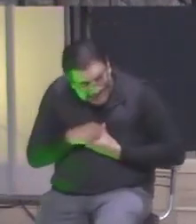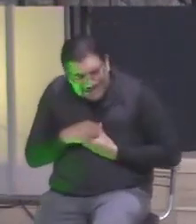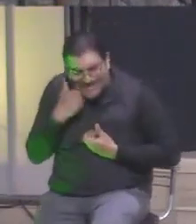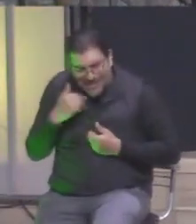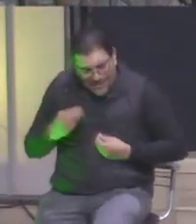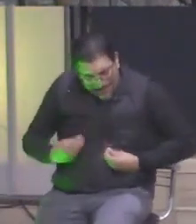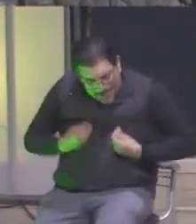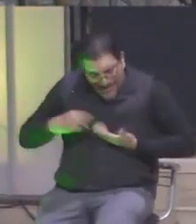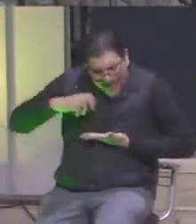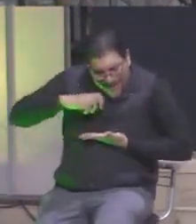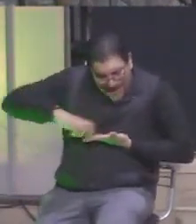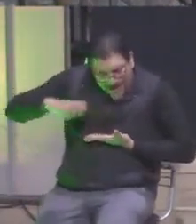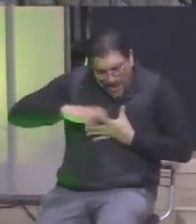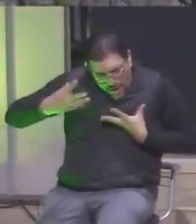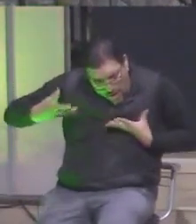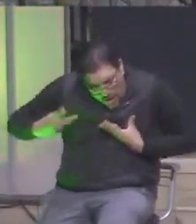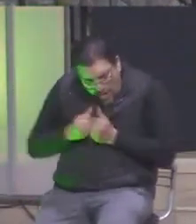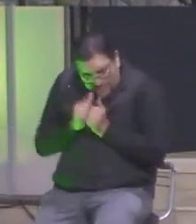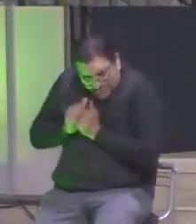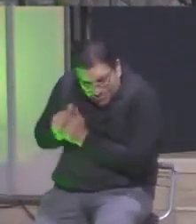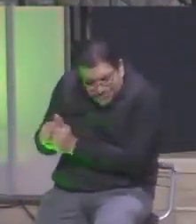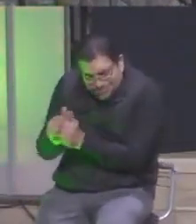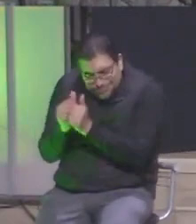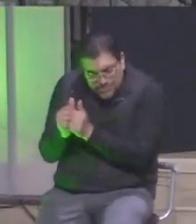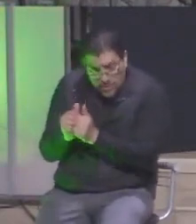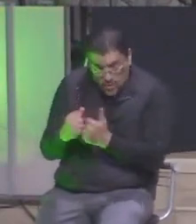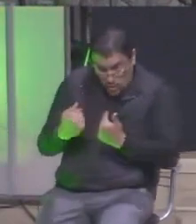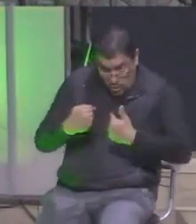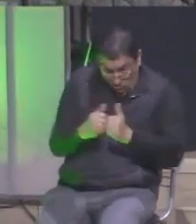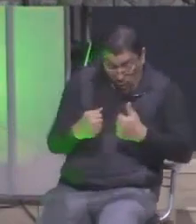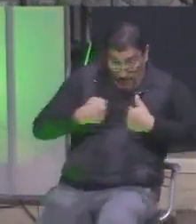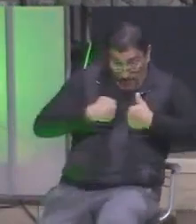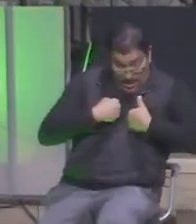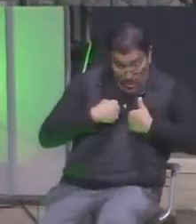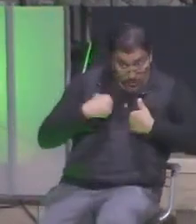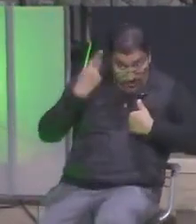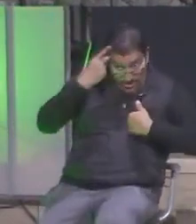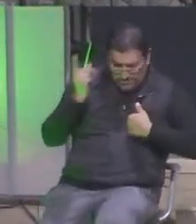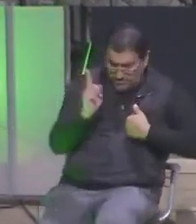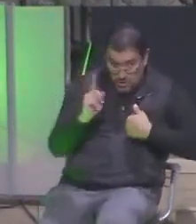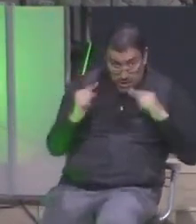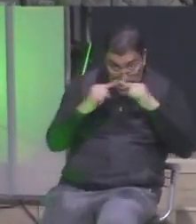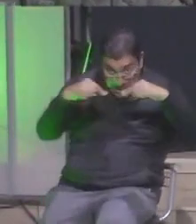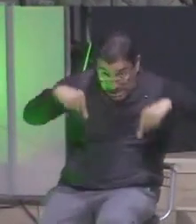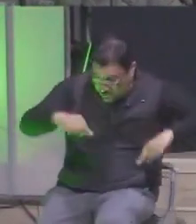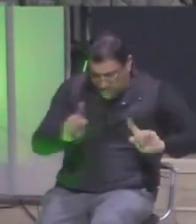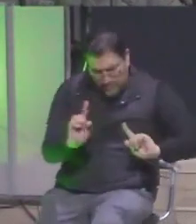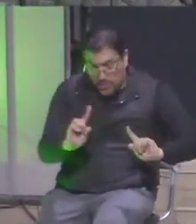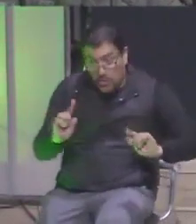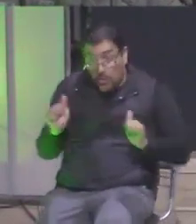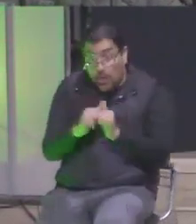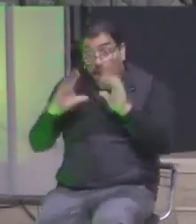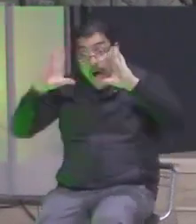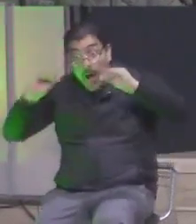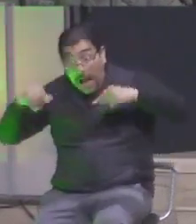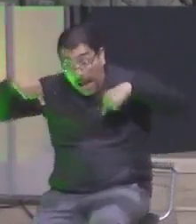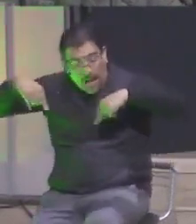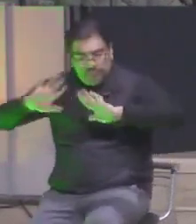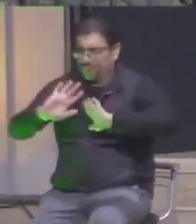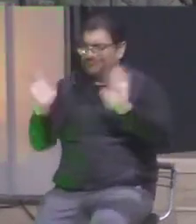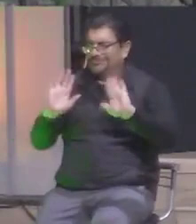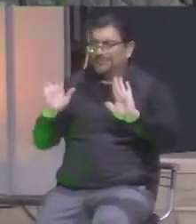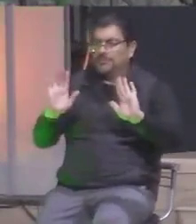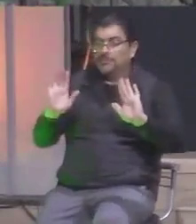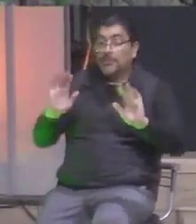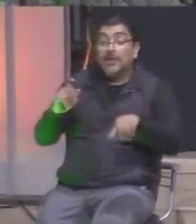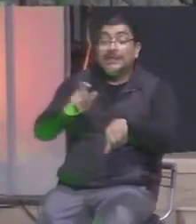empezara a caminar con usted no con una iglesia no con un pastor no con una doctrina A lo mejor es